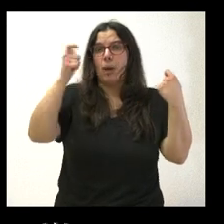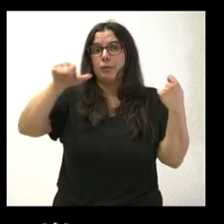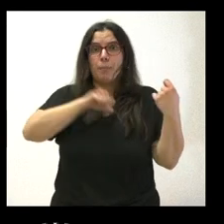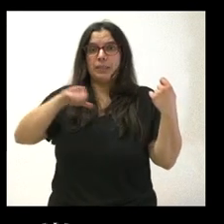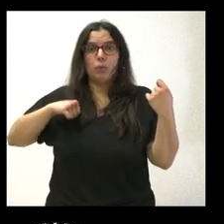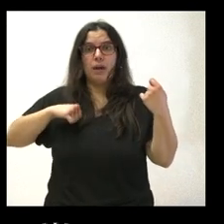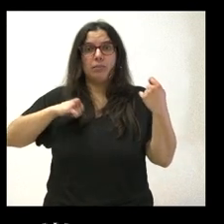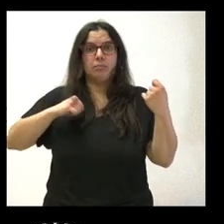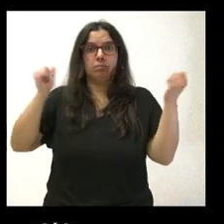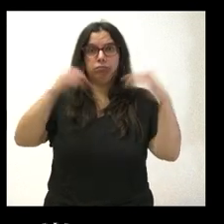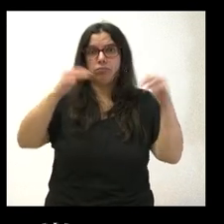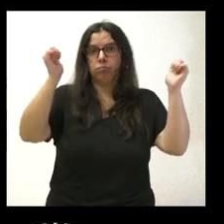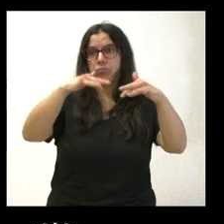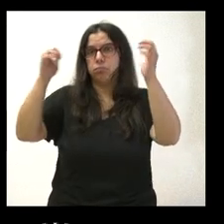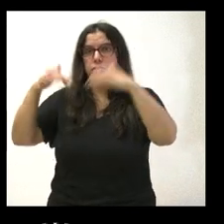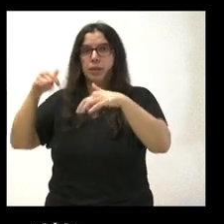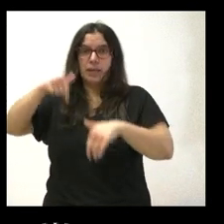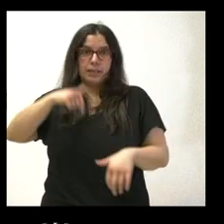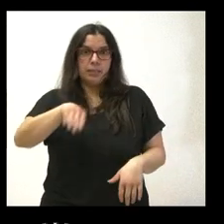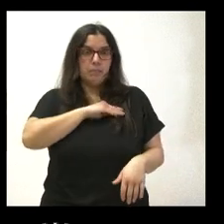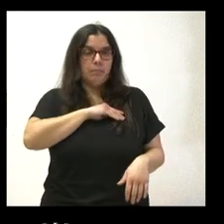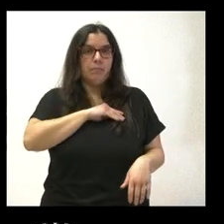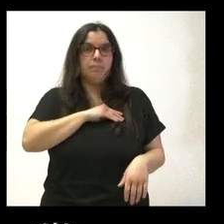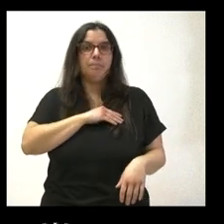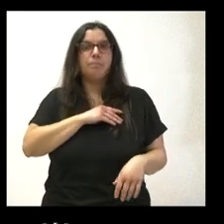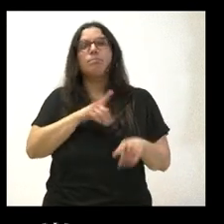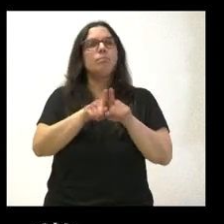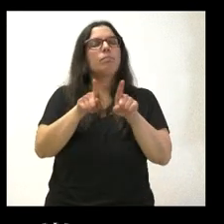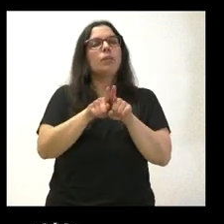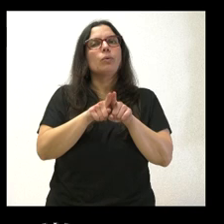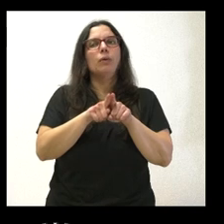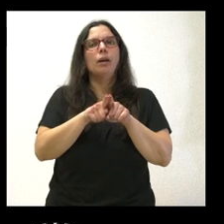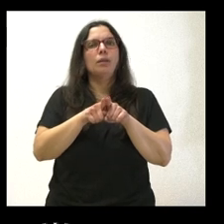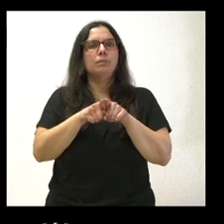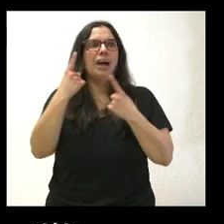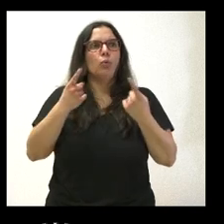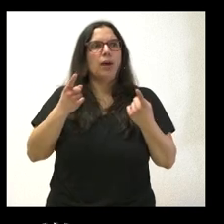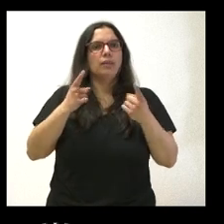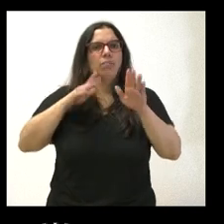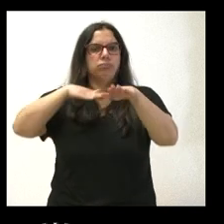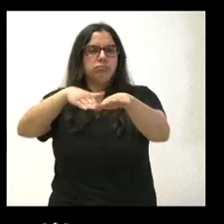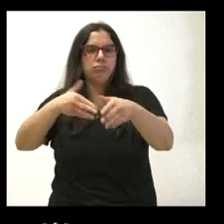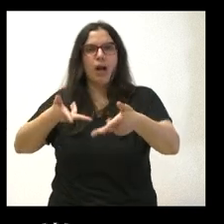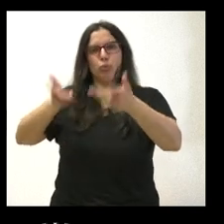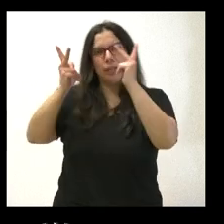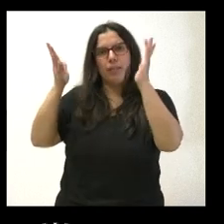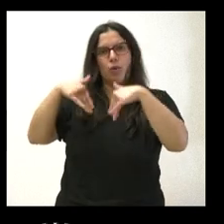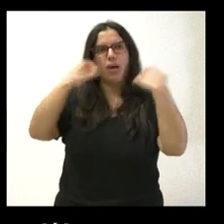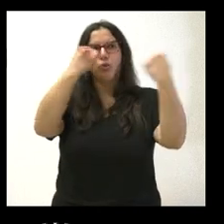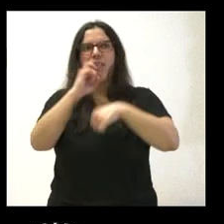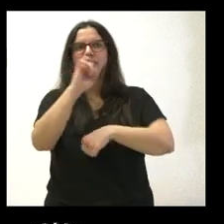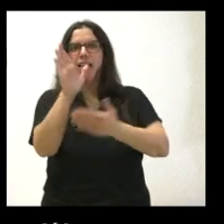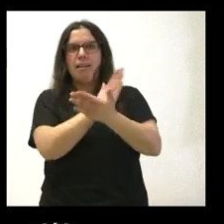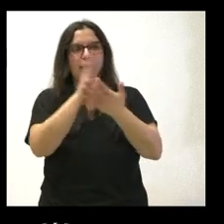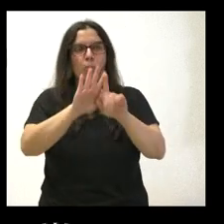hay algunas concentraciones que no están digamos autorizadas o comunicadas a las autoridades esto por un lado